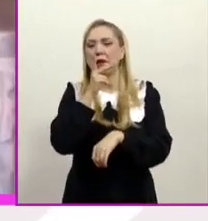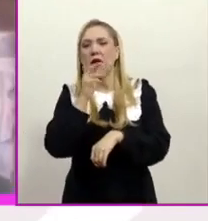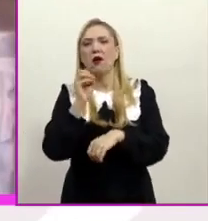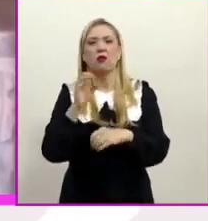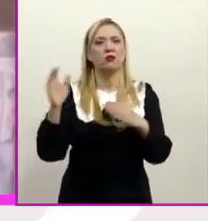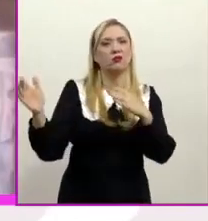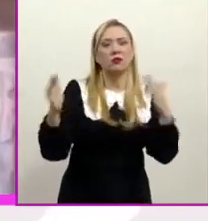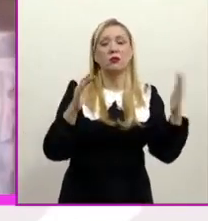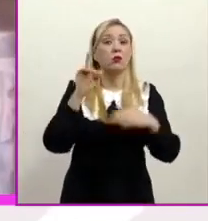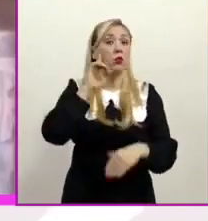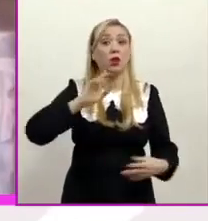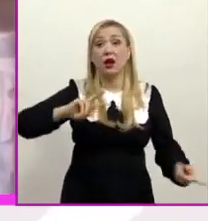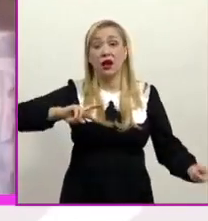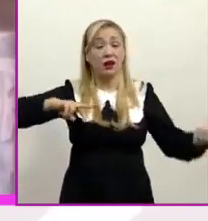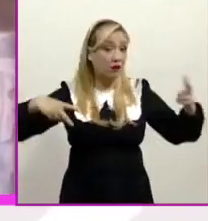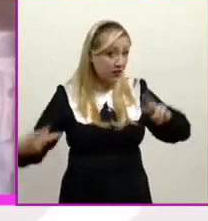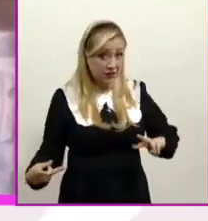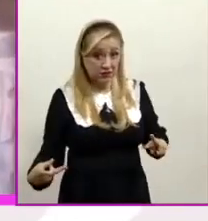Pero una mujer es al revés.